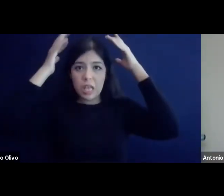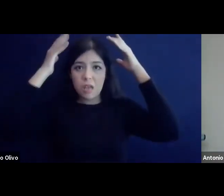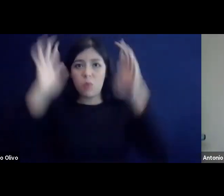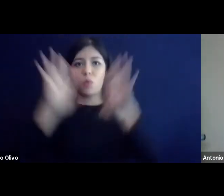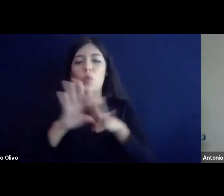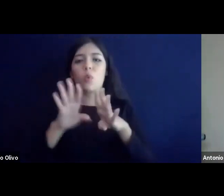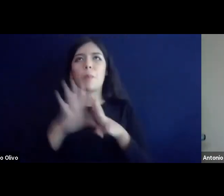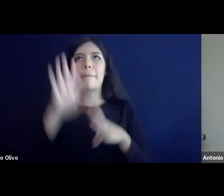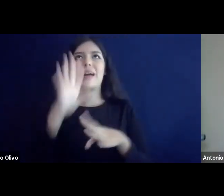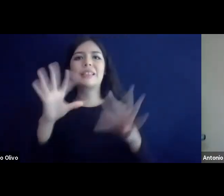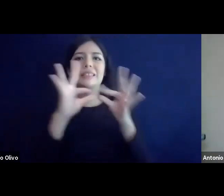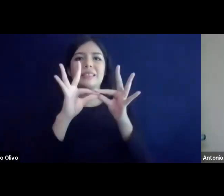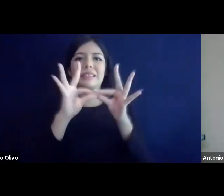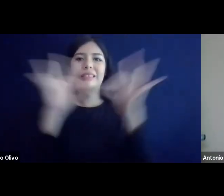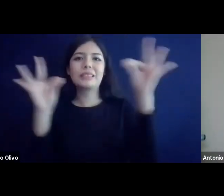conexiones neuronales, ¿no?